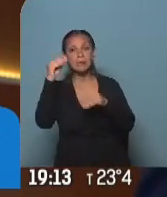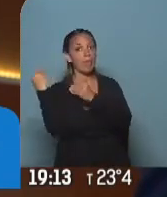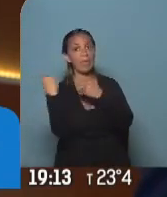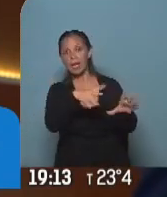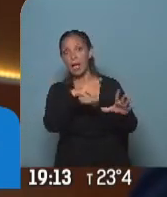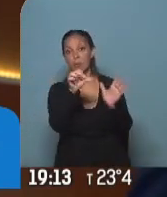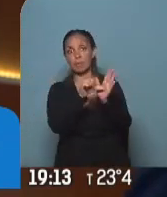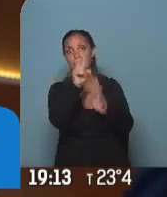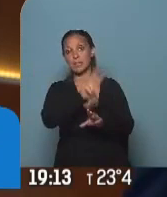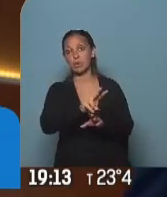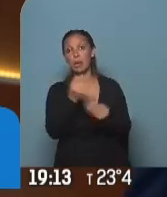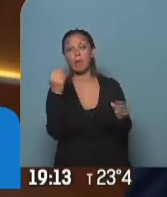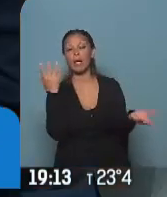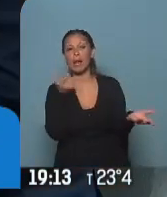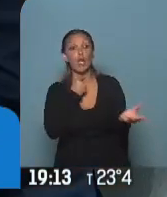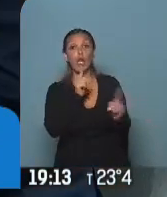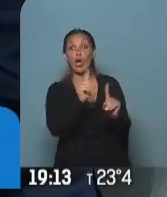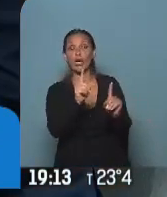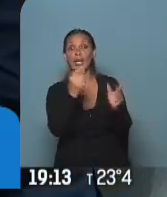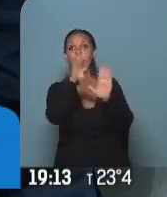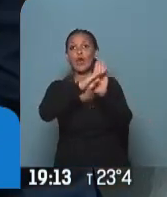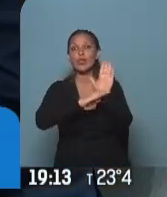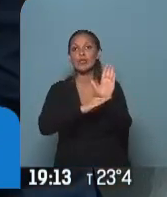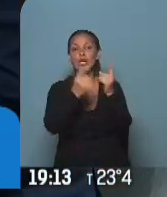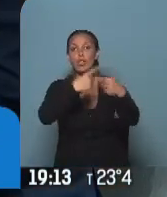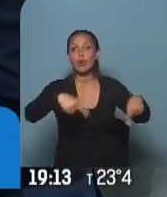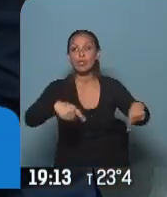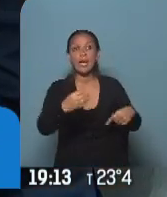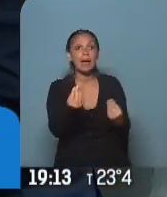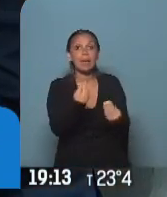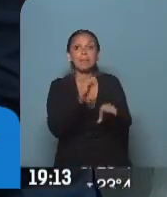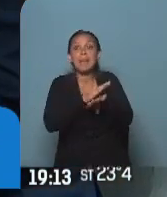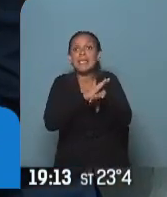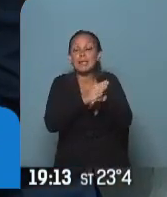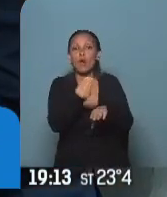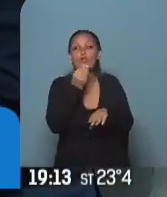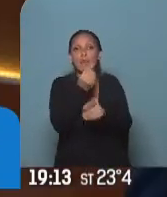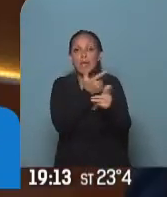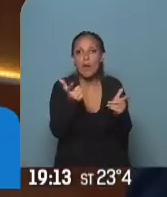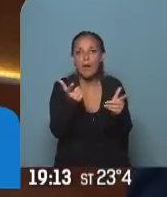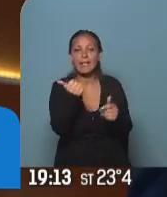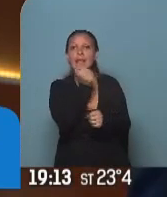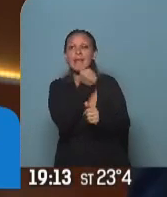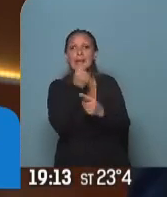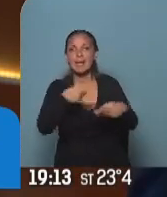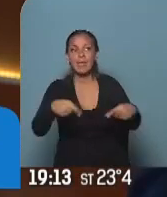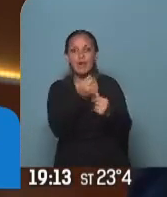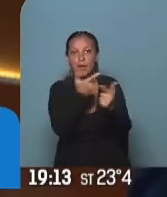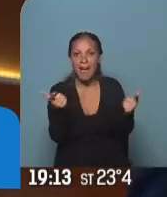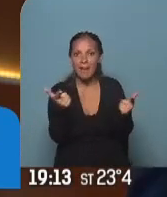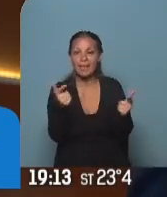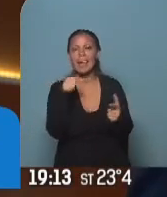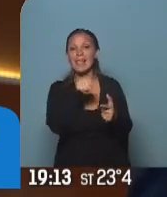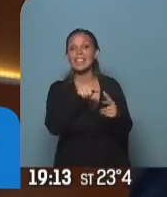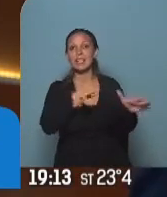país, escapando de condiciones donde hay carencia básica de alimentos, donde han desaparecido los medicamentos. Esta es la